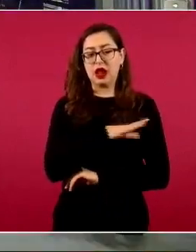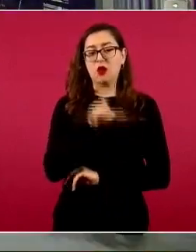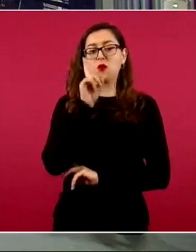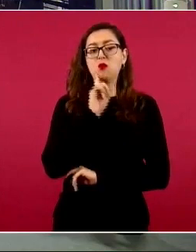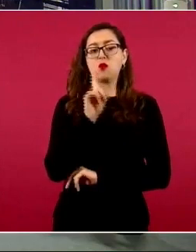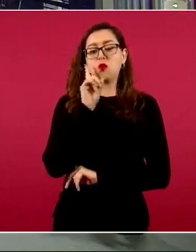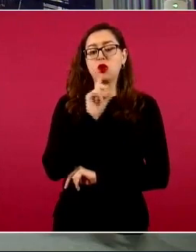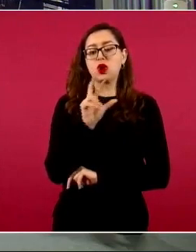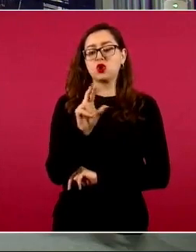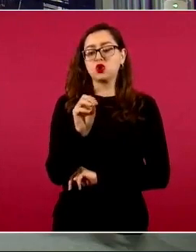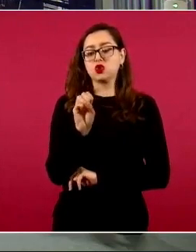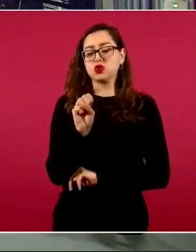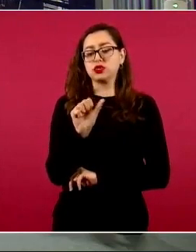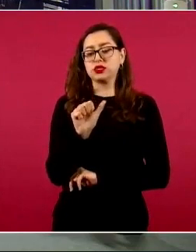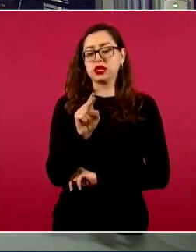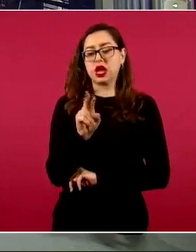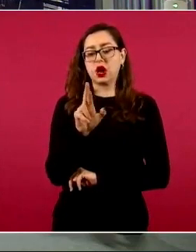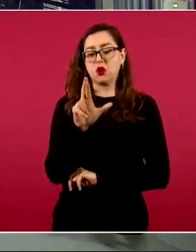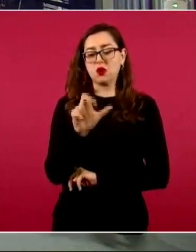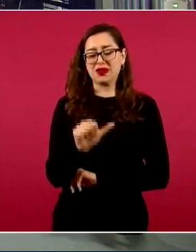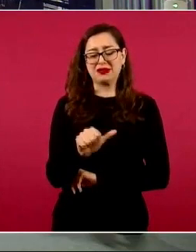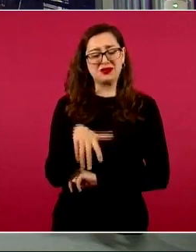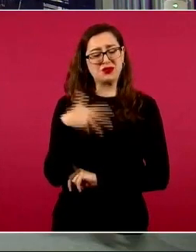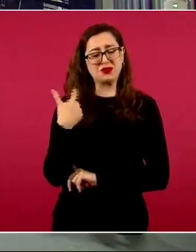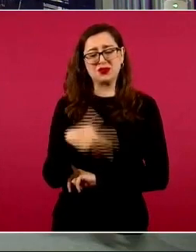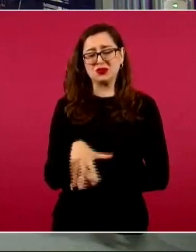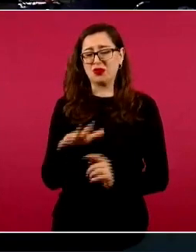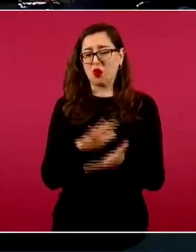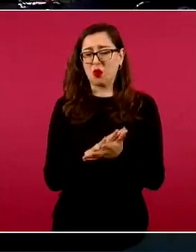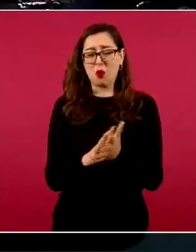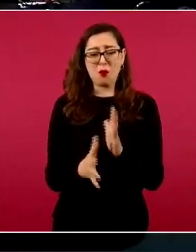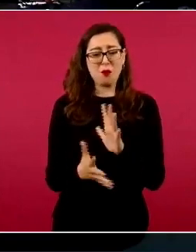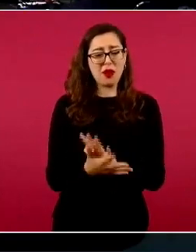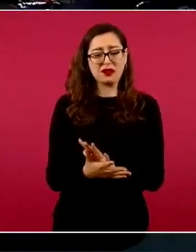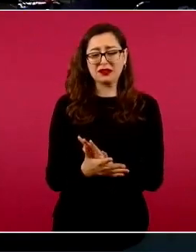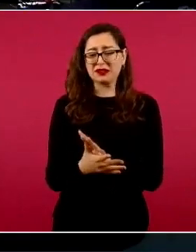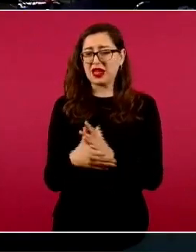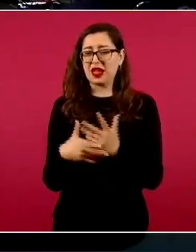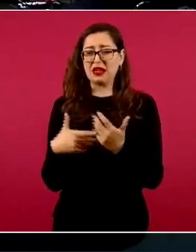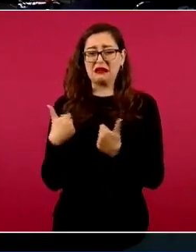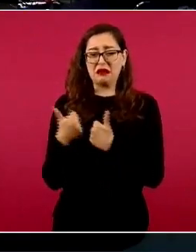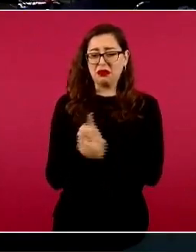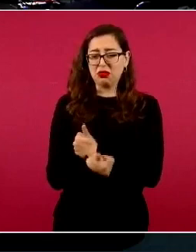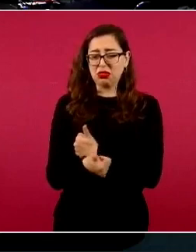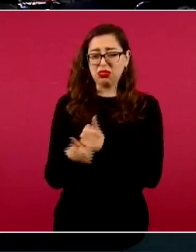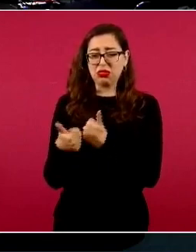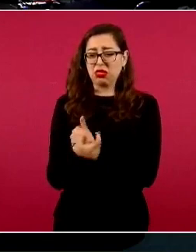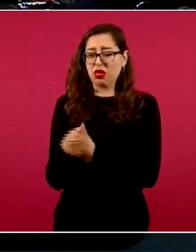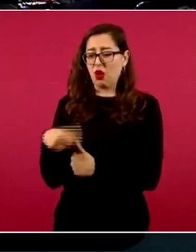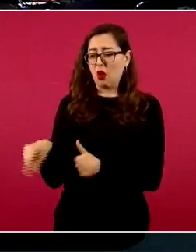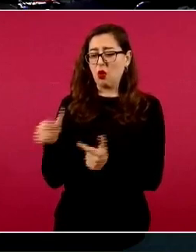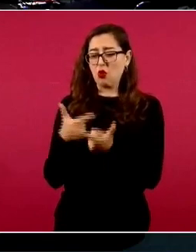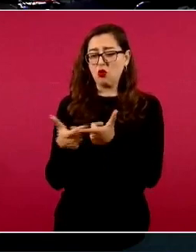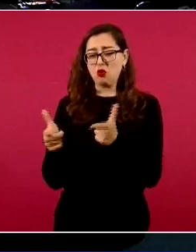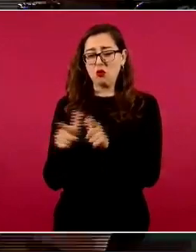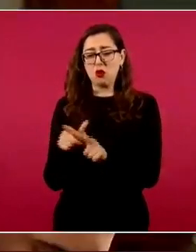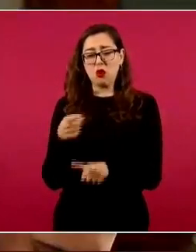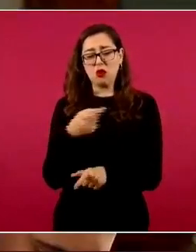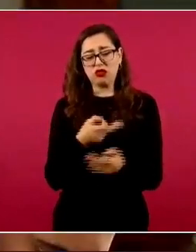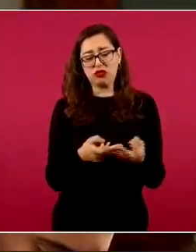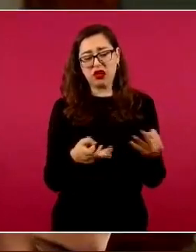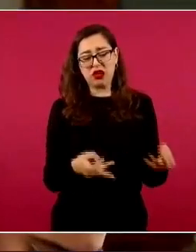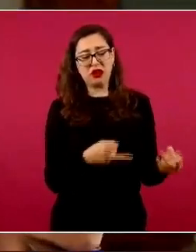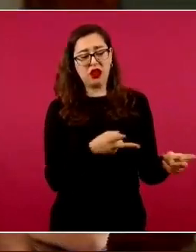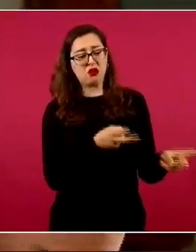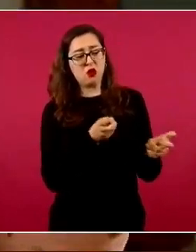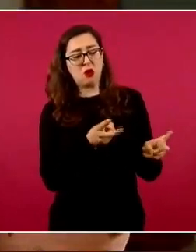Villanueva Arzapalo, se ha dedicado a encubrir y proteger pues a este grupo de delincuentes que